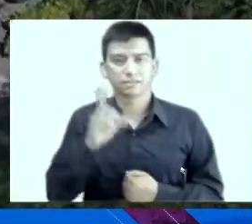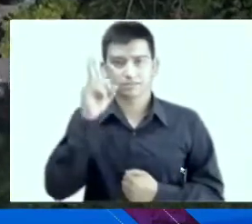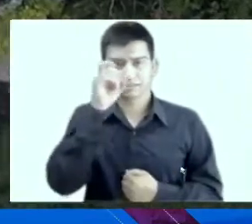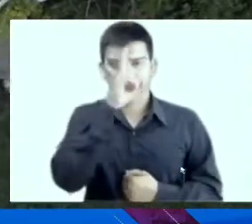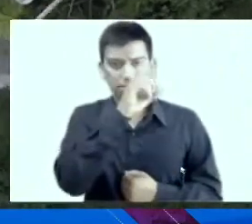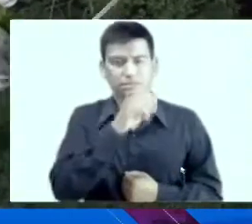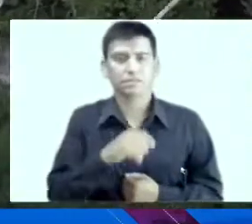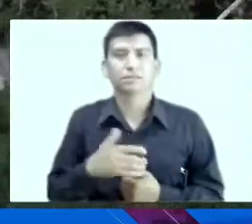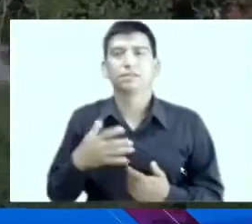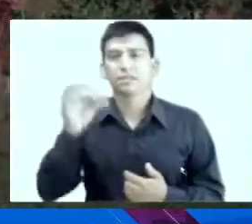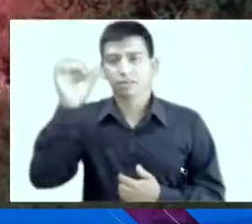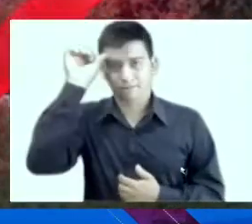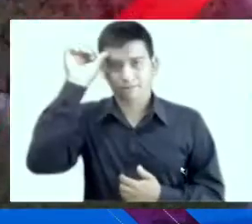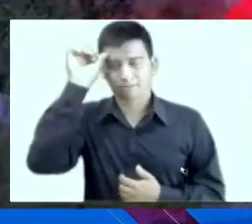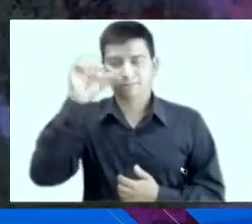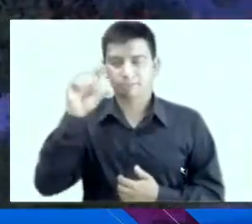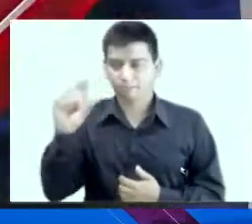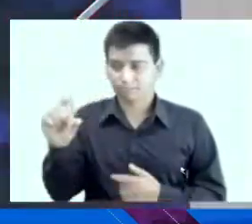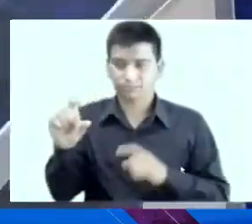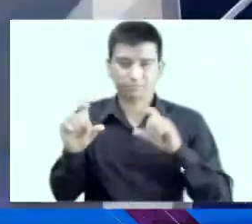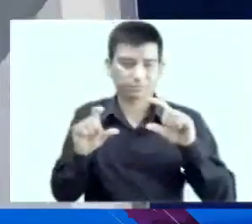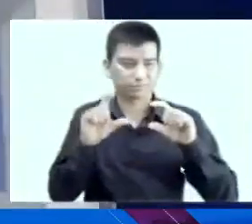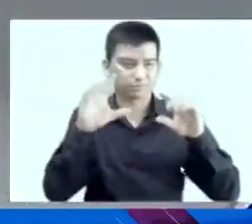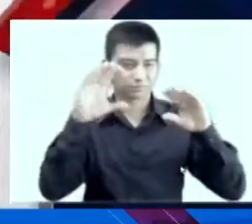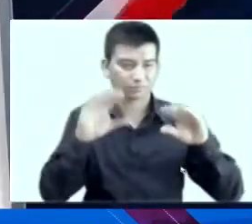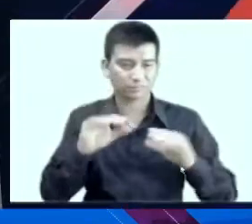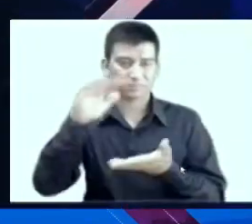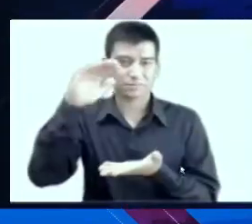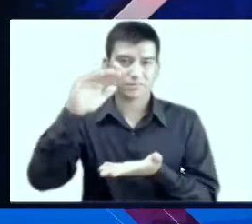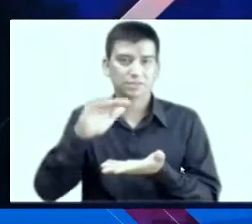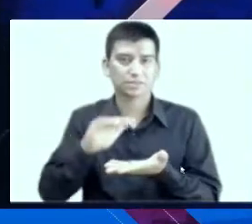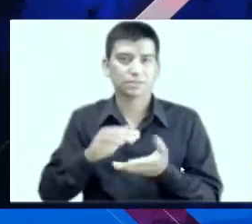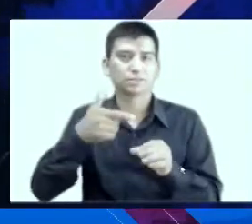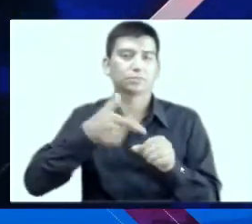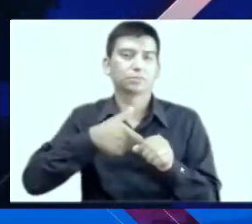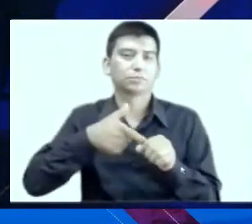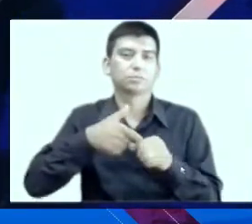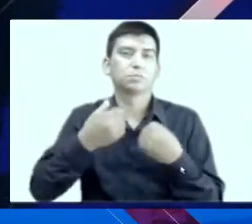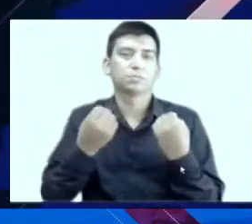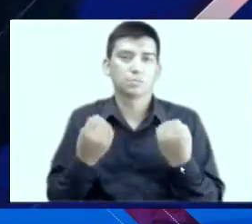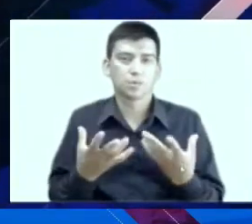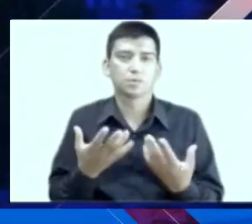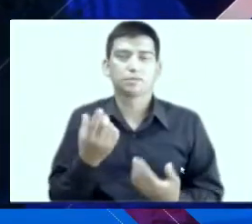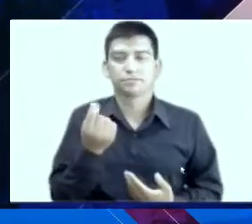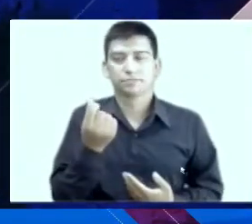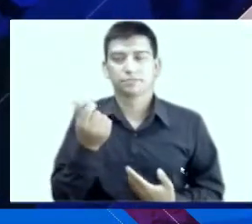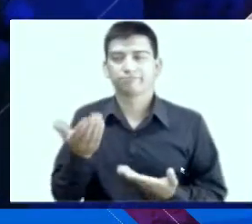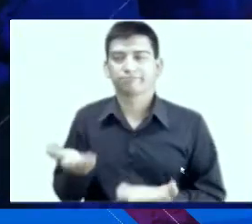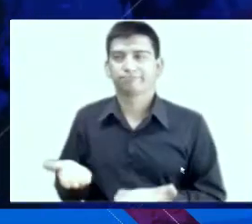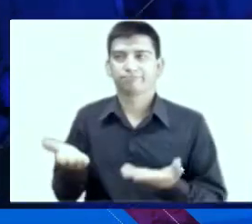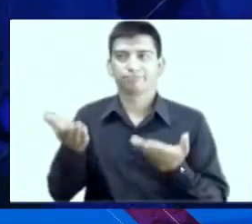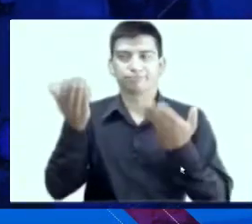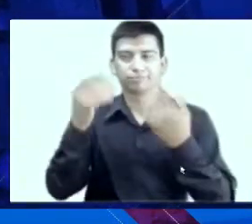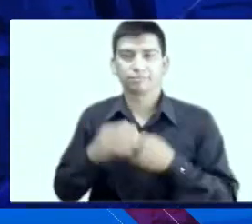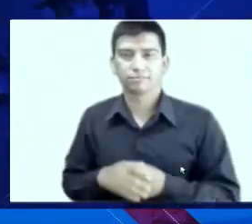significa que hay menos productos en el mercado, y eso es lo que termina encareciendo los